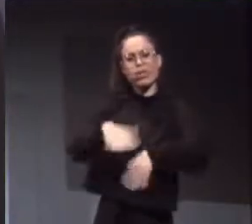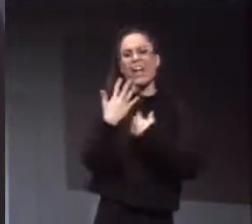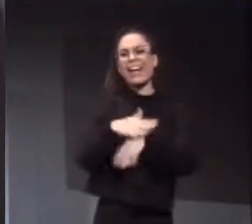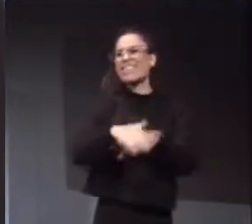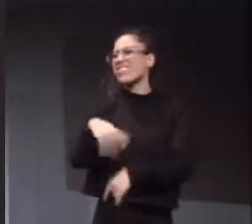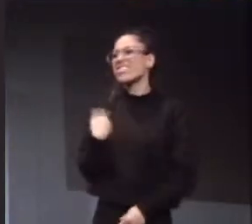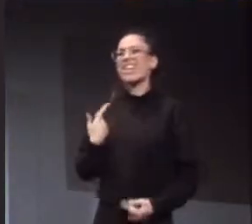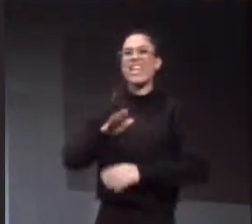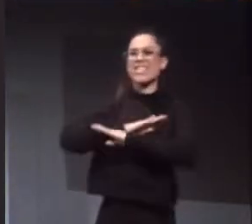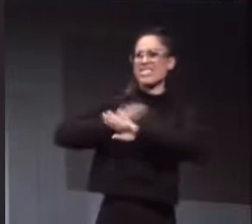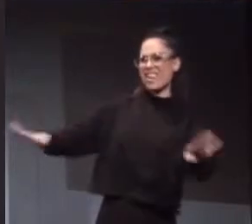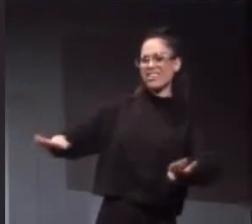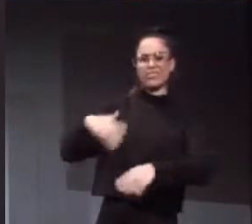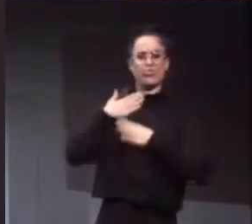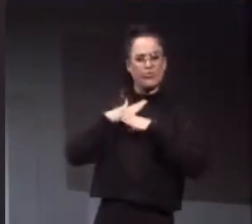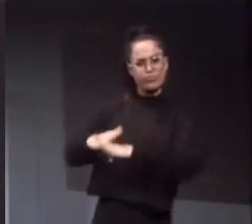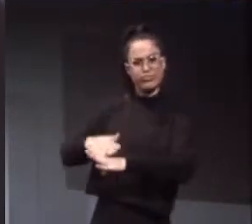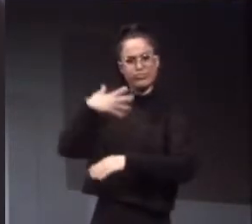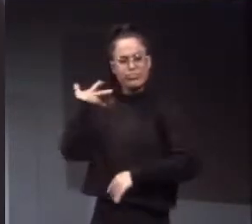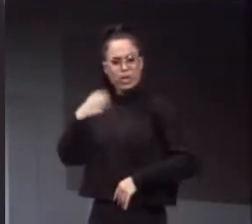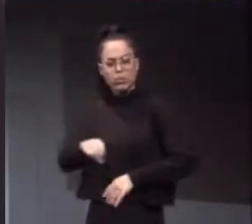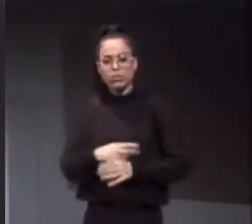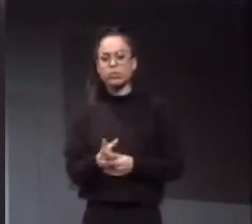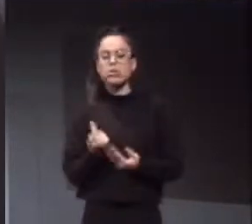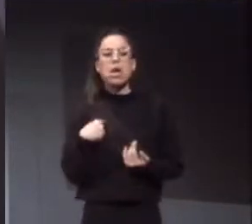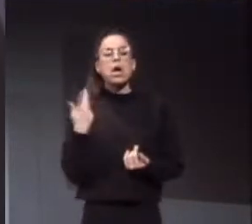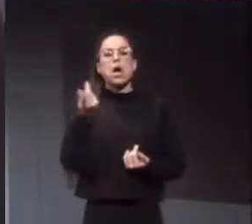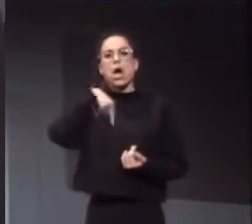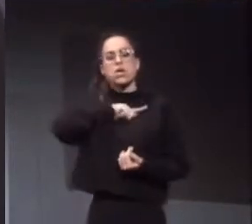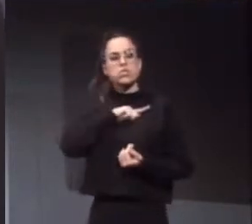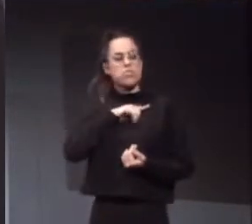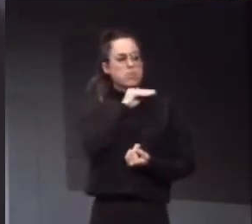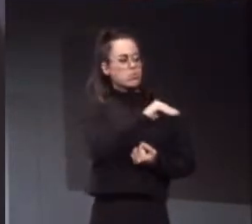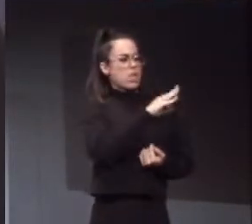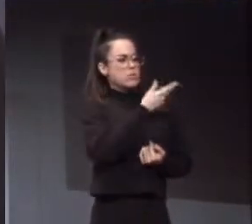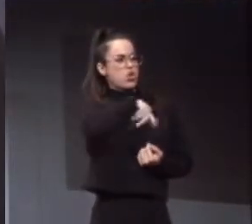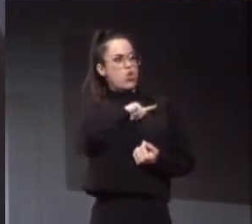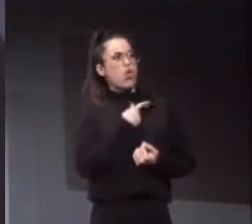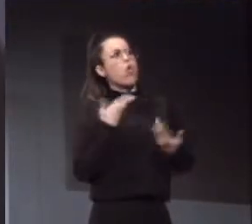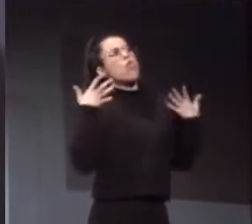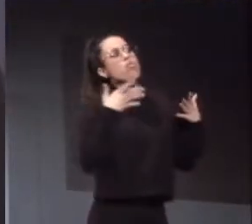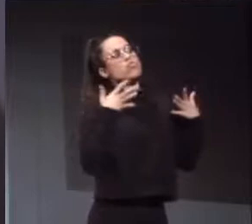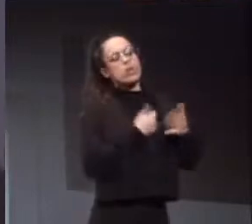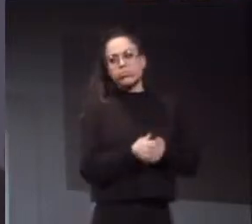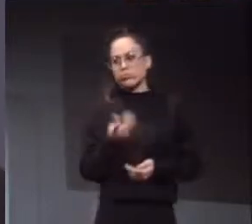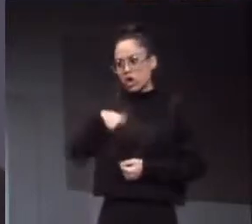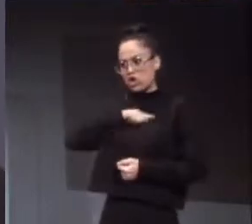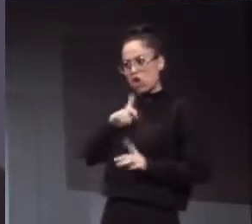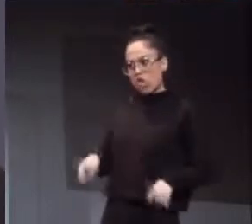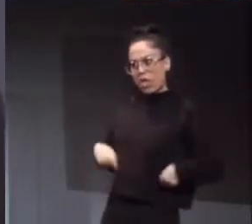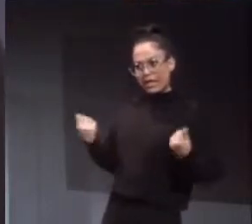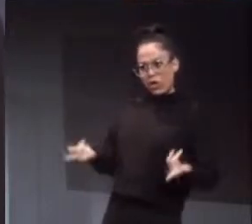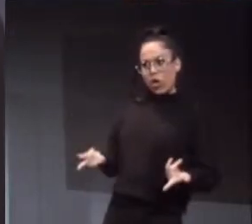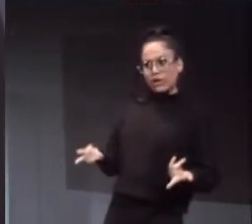ya un grupo de luz preguntaba darnos algún consejo vosotros que sois ecologistas y nosotros decíamos nosotros como ecologistas tenemos que